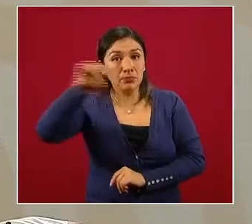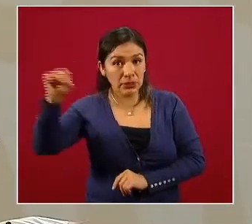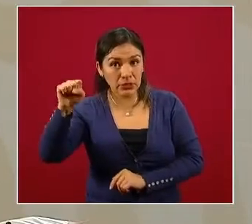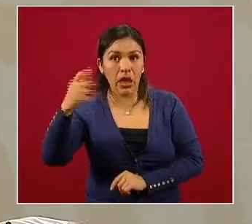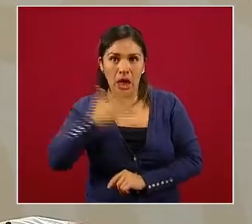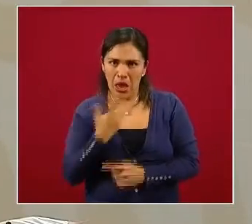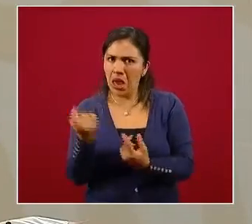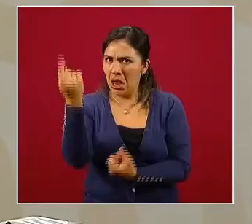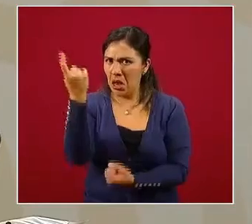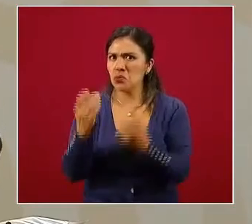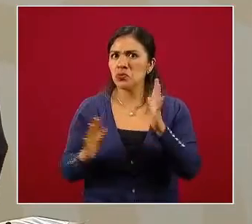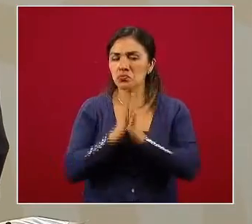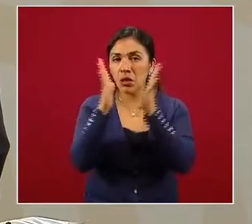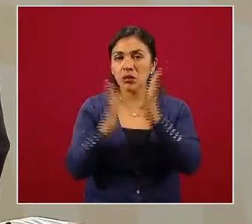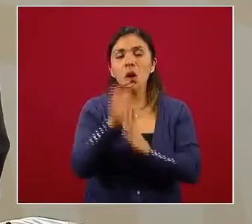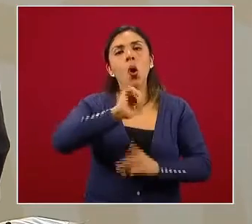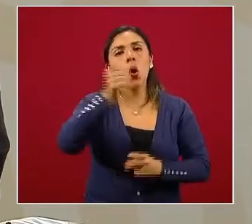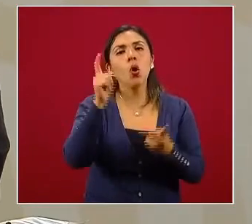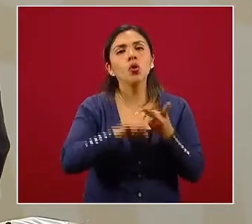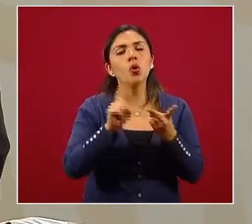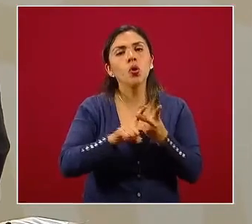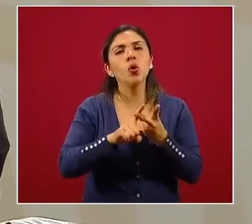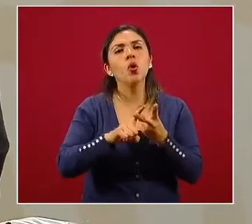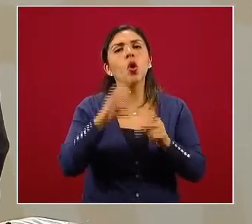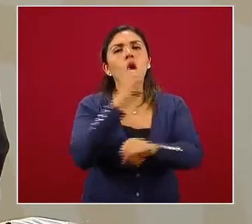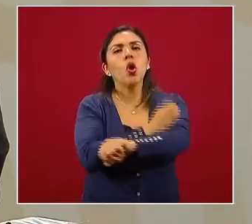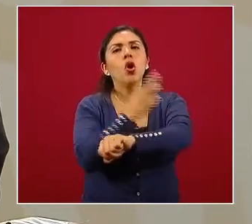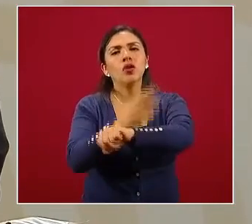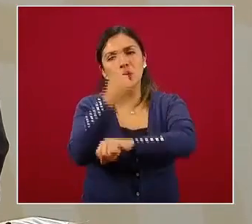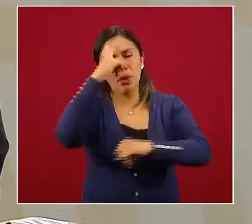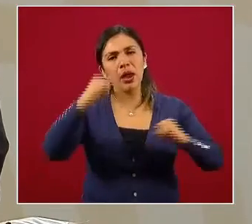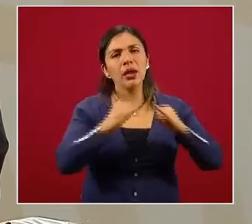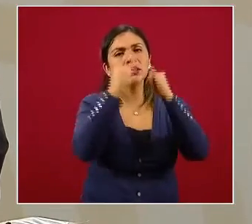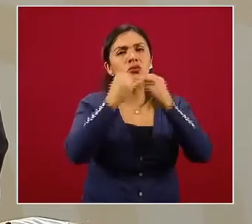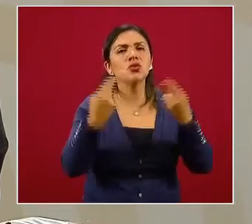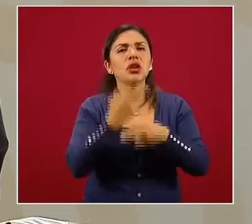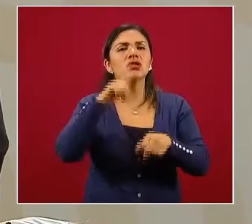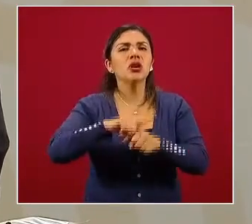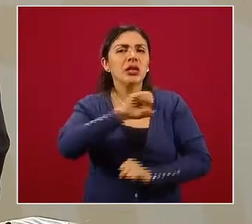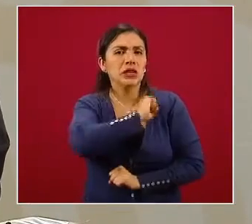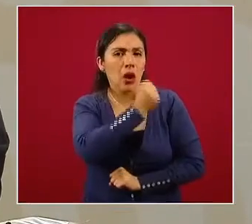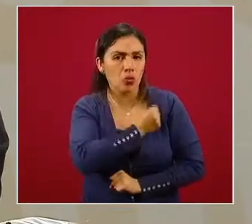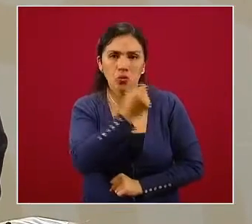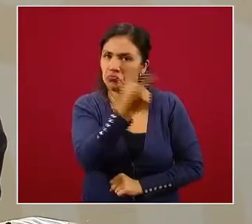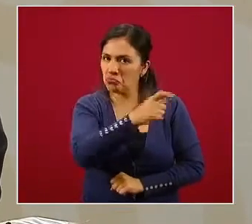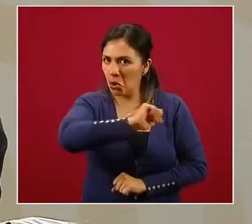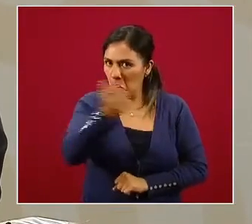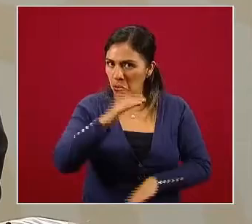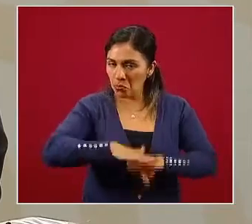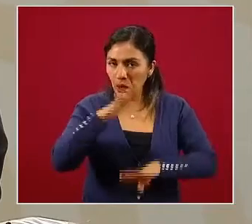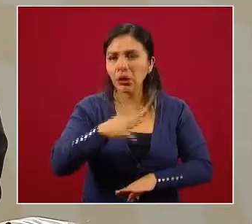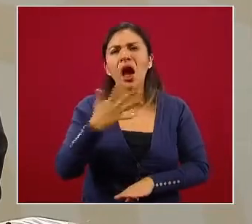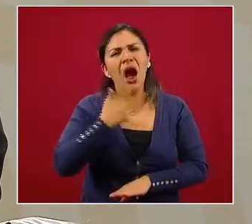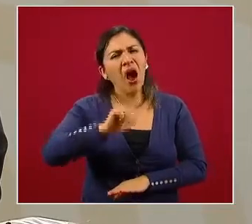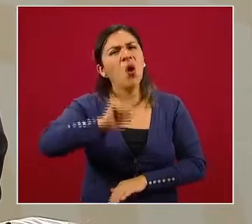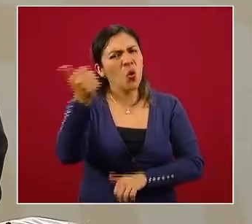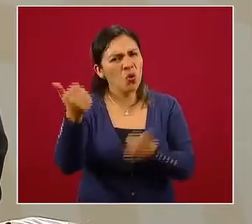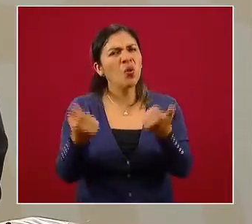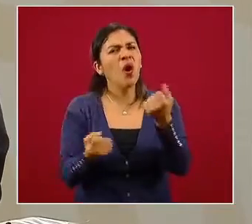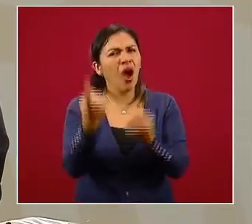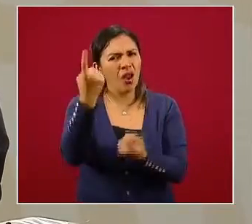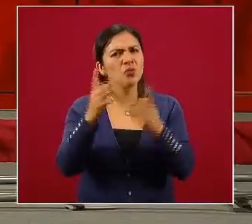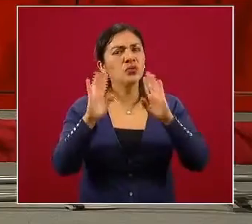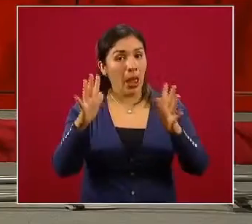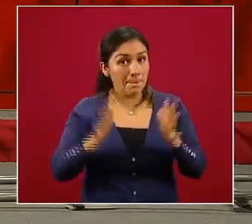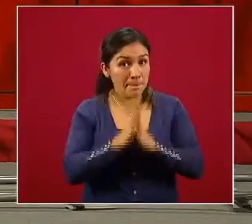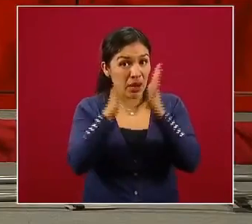participa en algunos, como en la coordinación de los Institutos Nacionales de Salud, que participa en otros. Hay algunos que ya